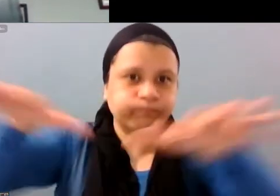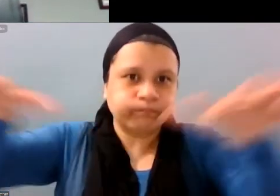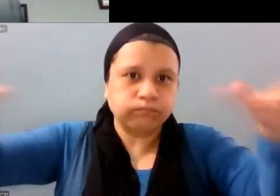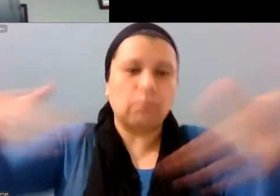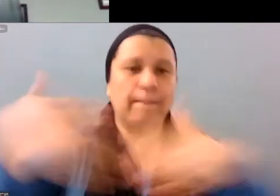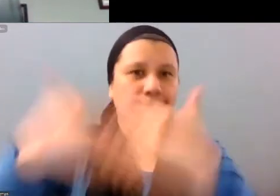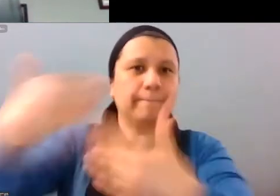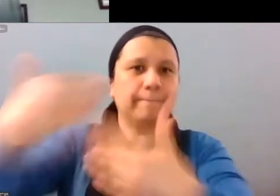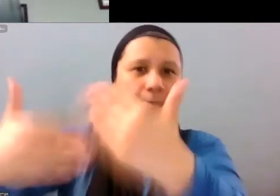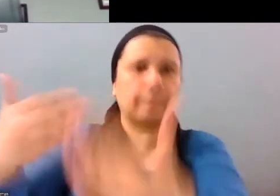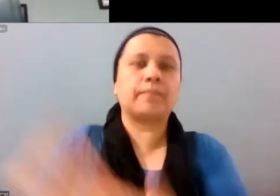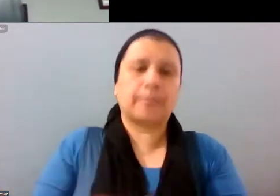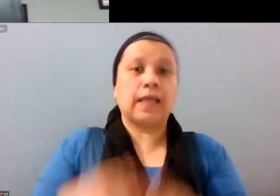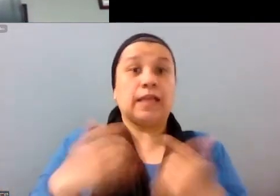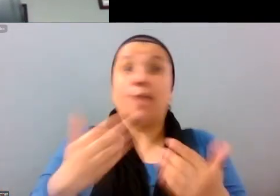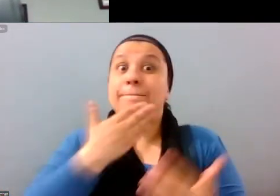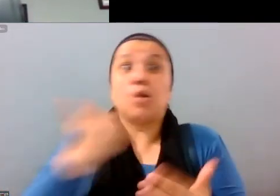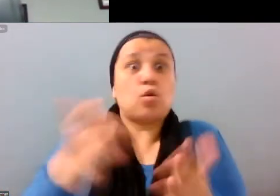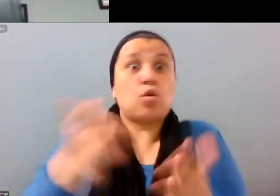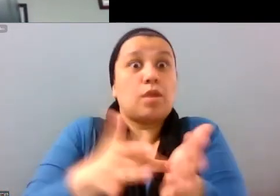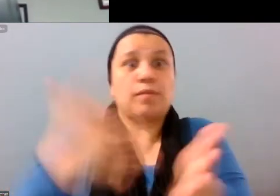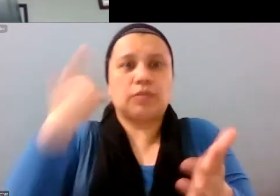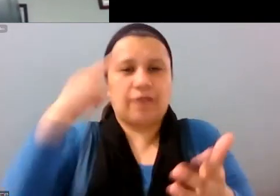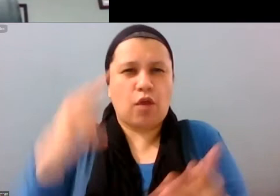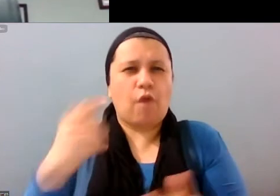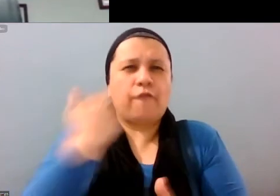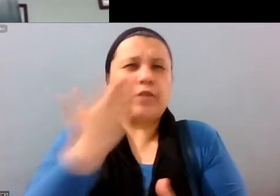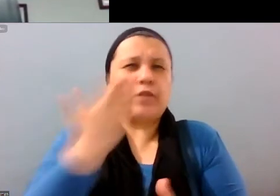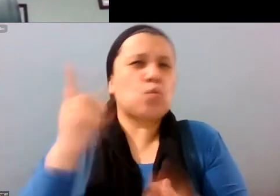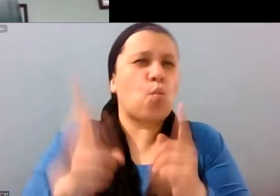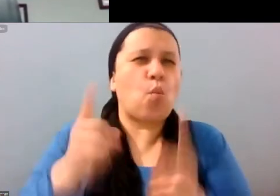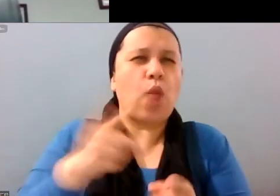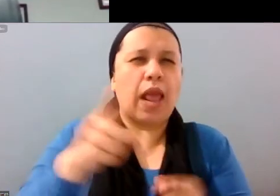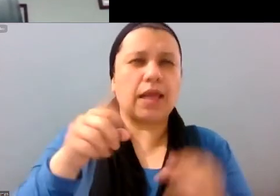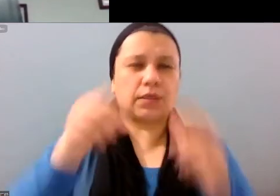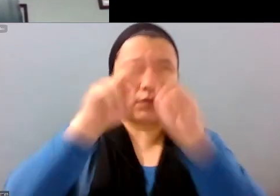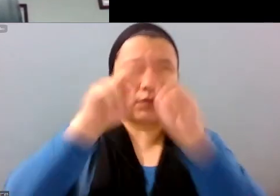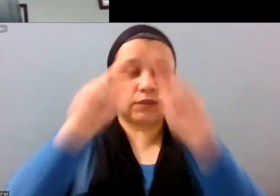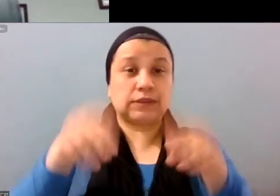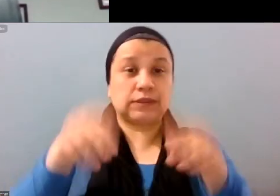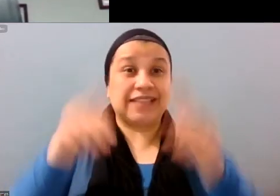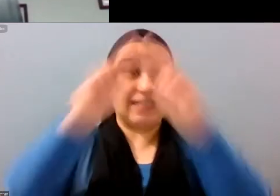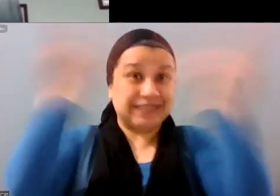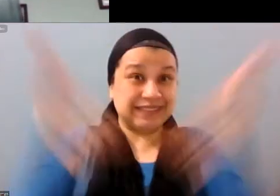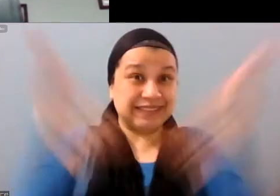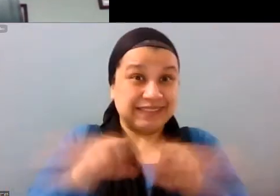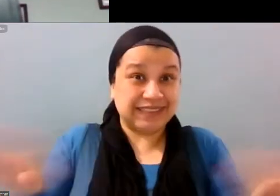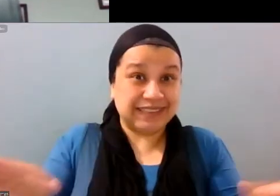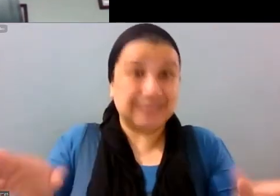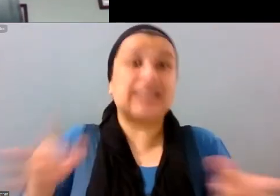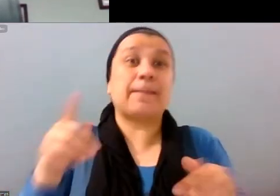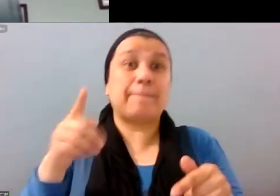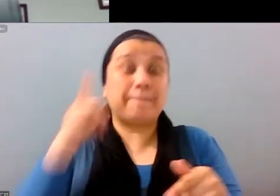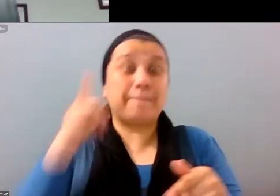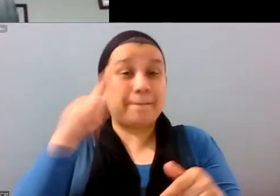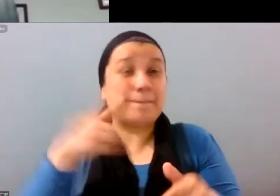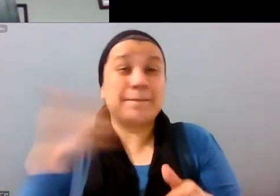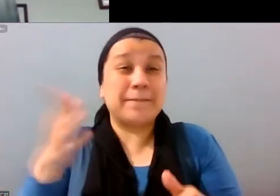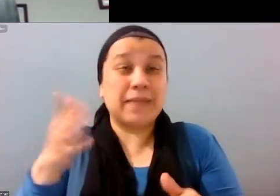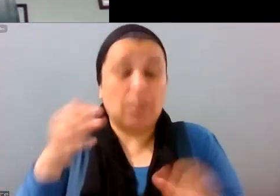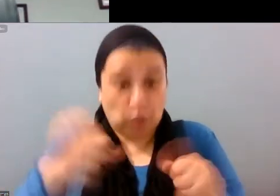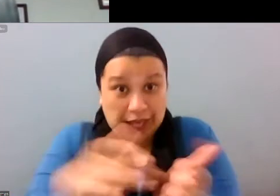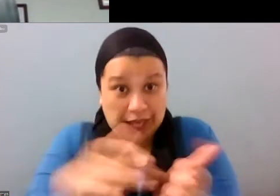aprovechamiento de las facilidades que las plataformas de aprendizaje nos permiten con el fin de que puedan aprovecharse